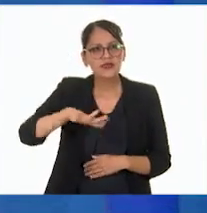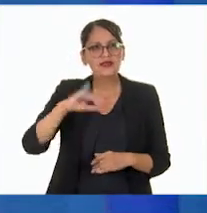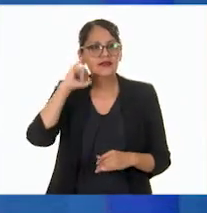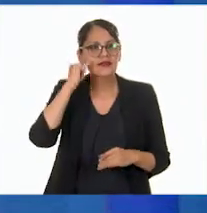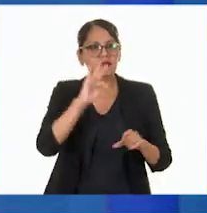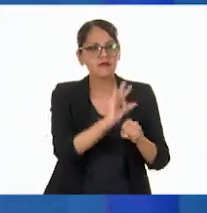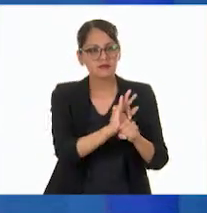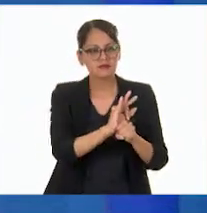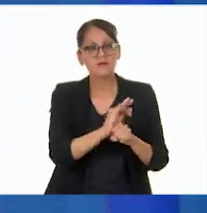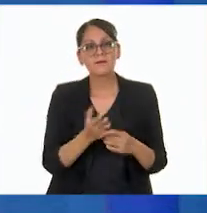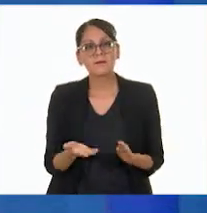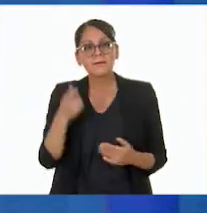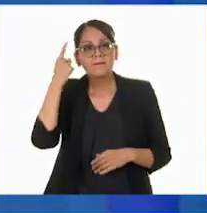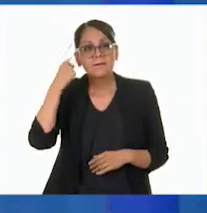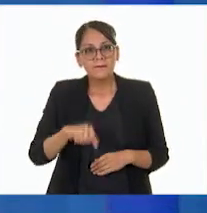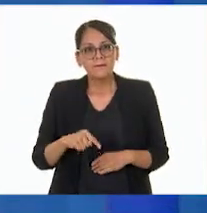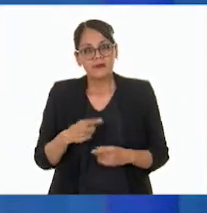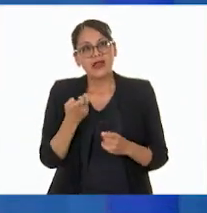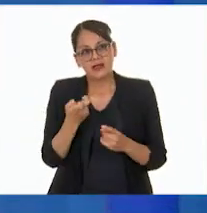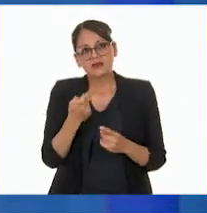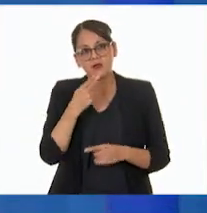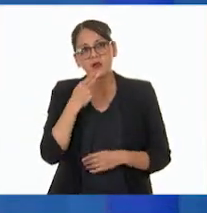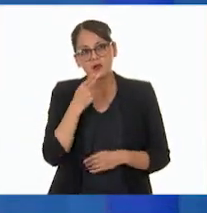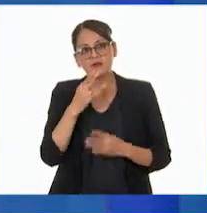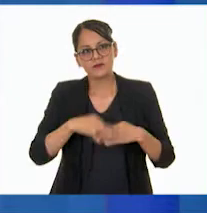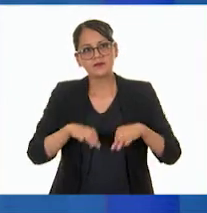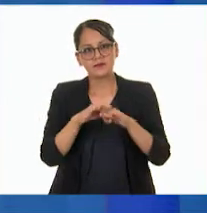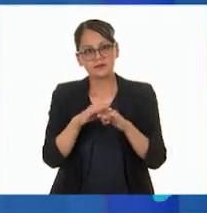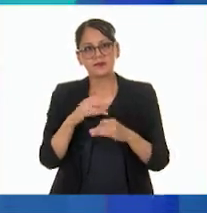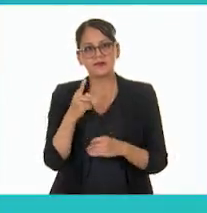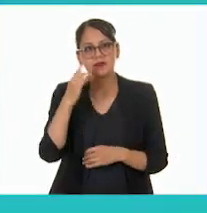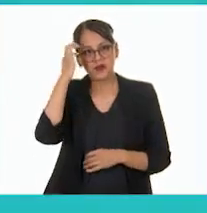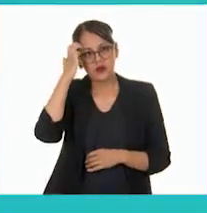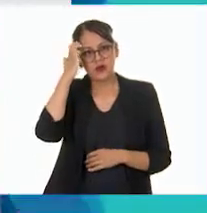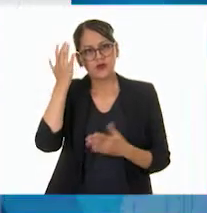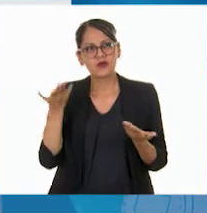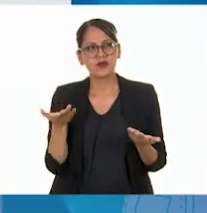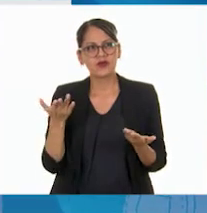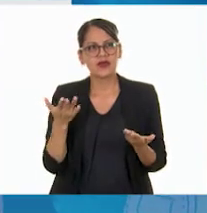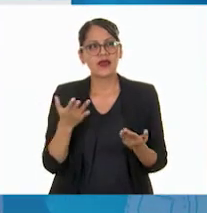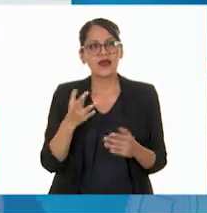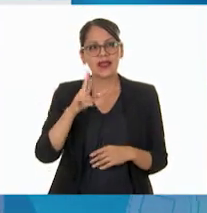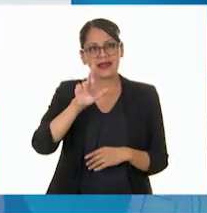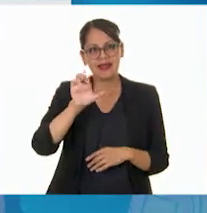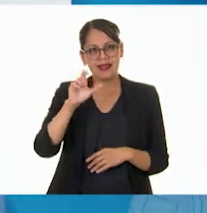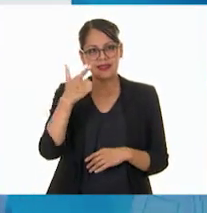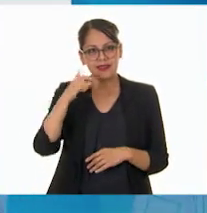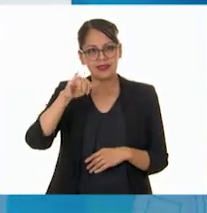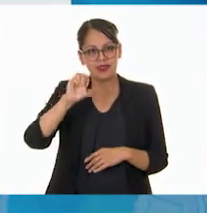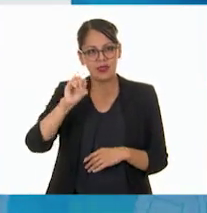los indígenas, para lo cual fue muy útil la existencia de lo que se conocía como el Regio Patronato o Patronato